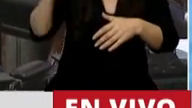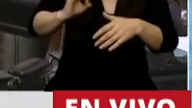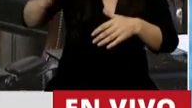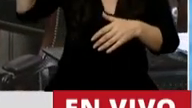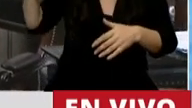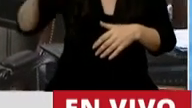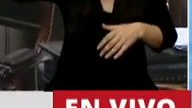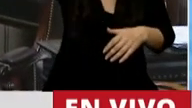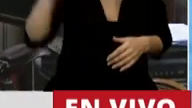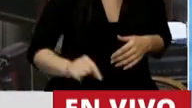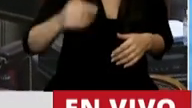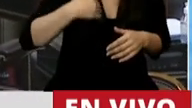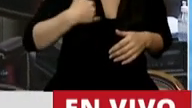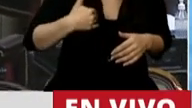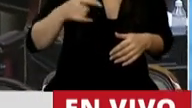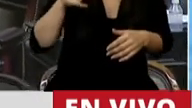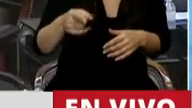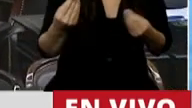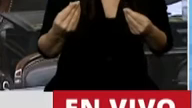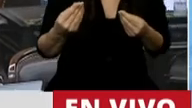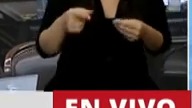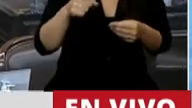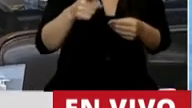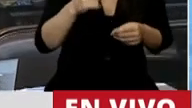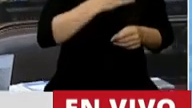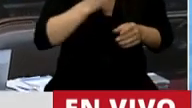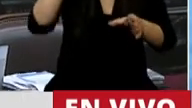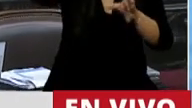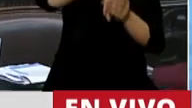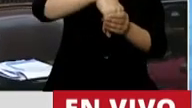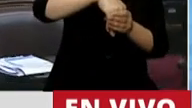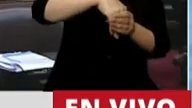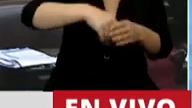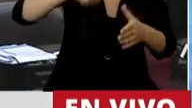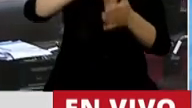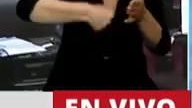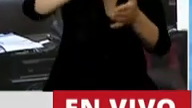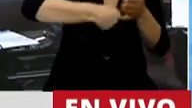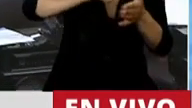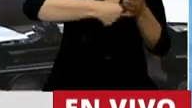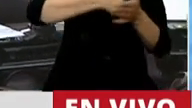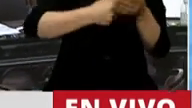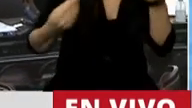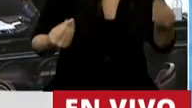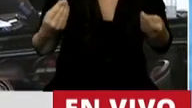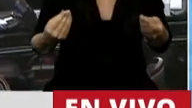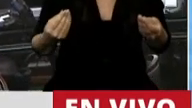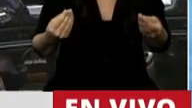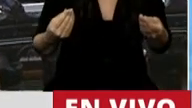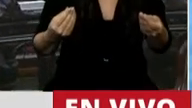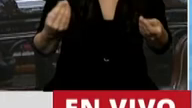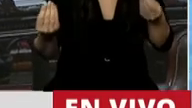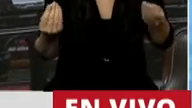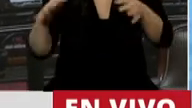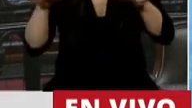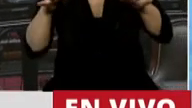y a lo ancho del país, en cada una de esas casas de estudio, para generar conciencia con lo que estaba pasando con las